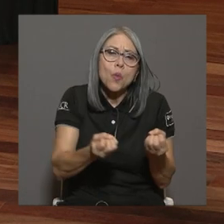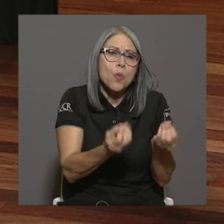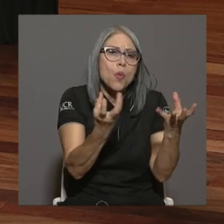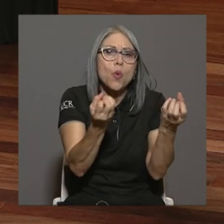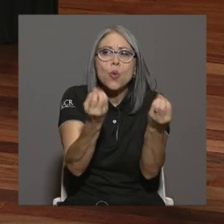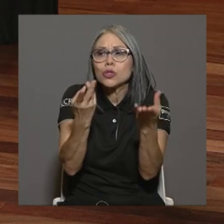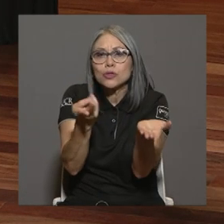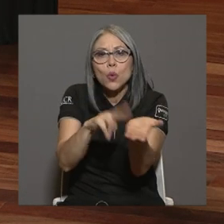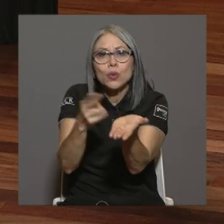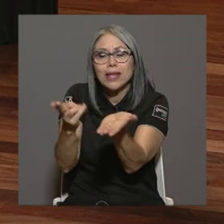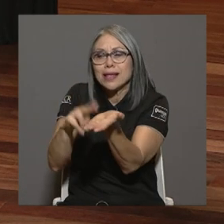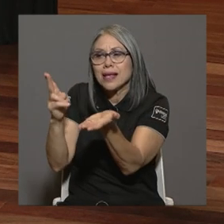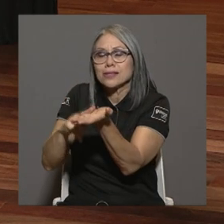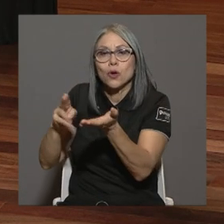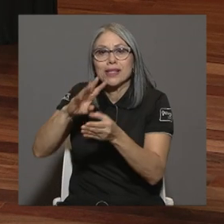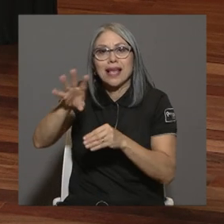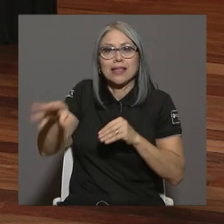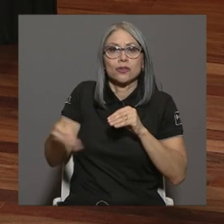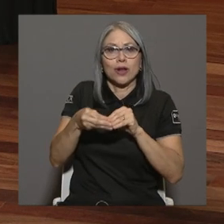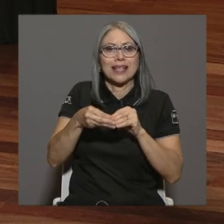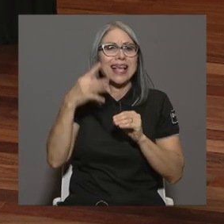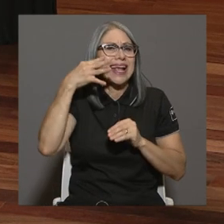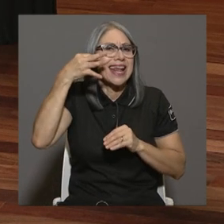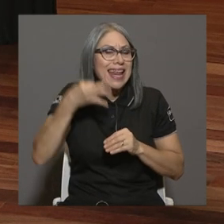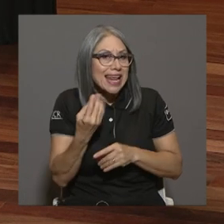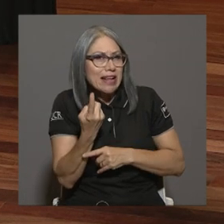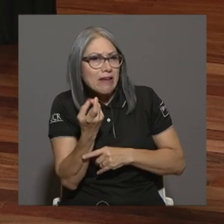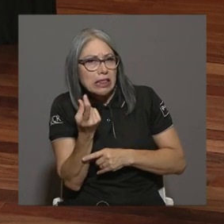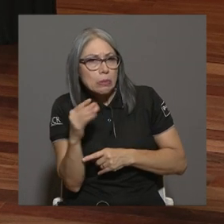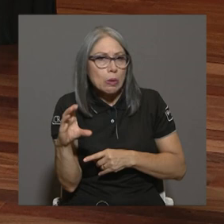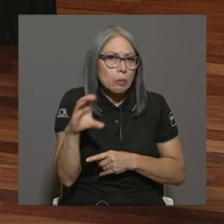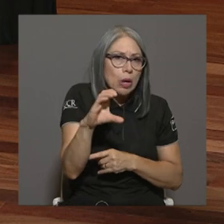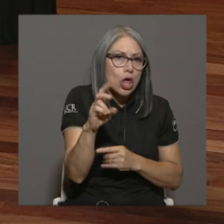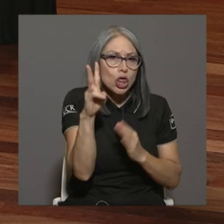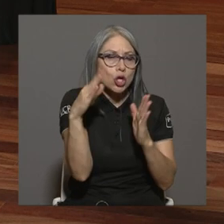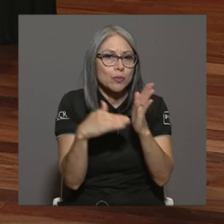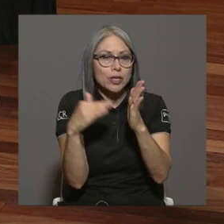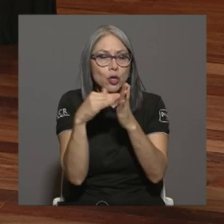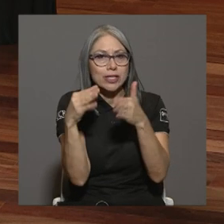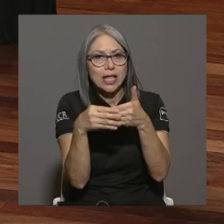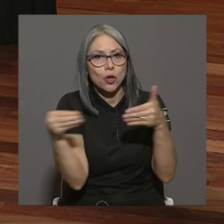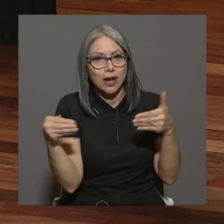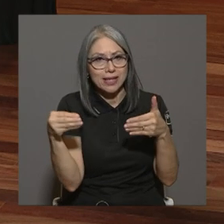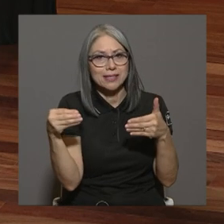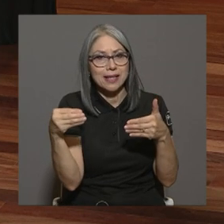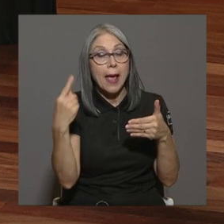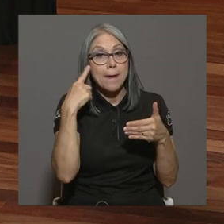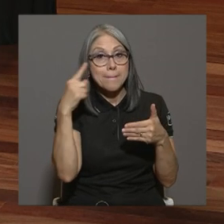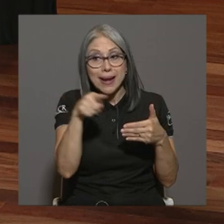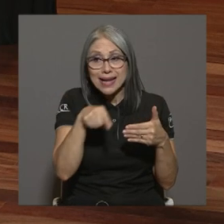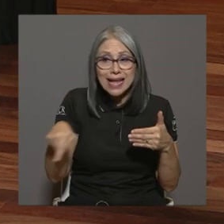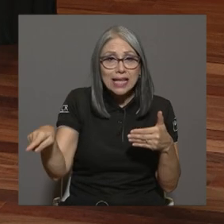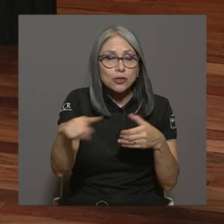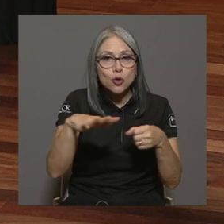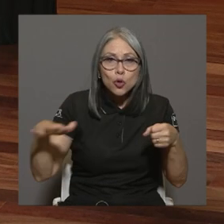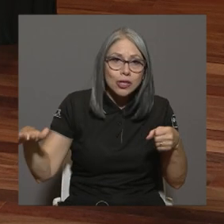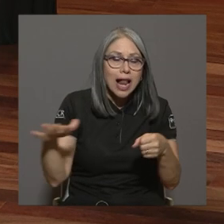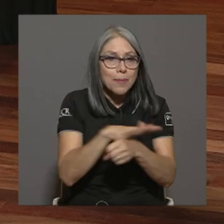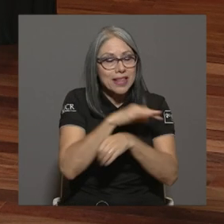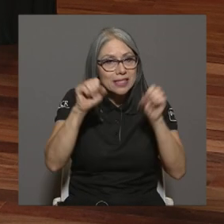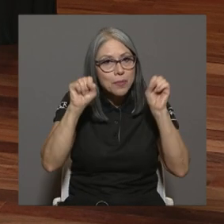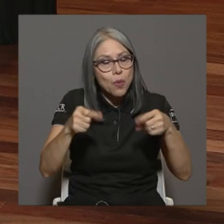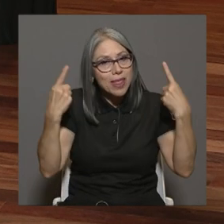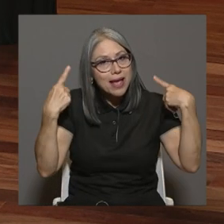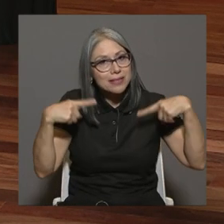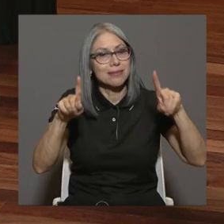contrataciones adicionales. Se estima una inversión faltante de alrededor de $2 millones para que sean totalmente